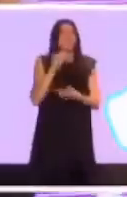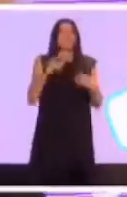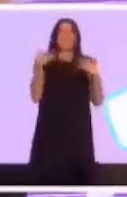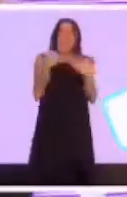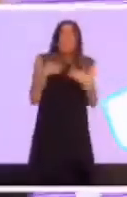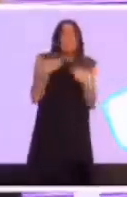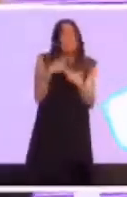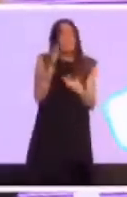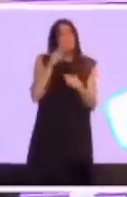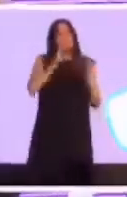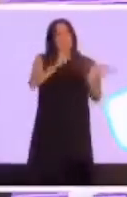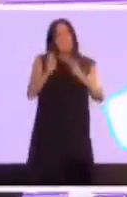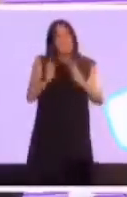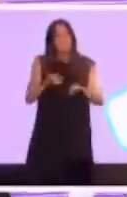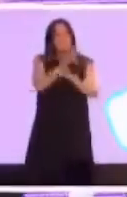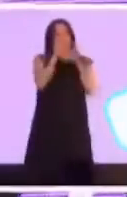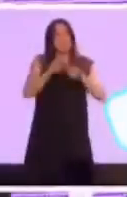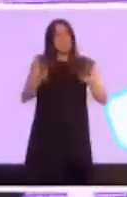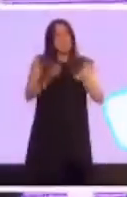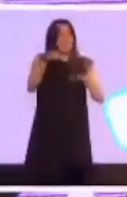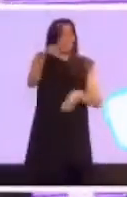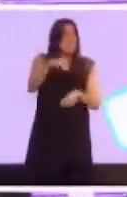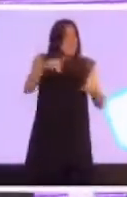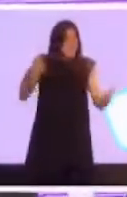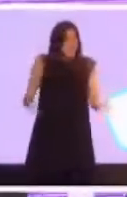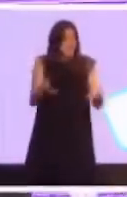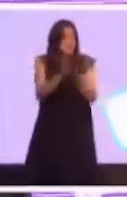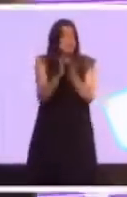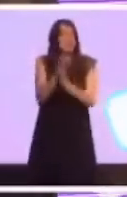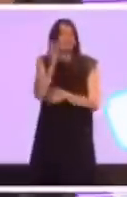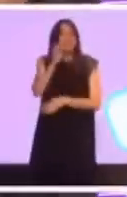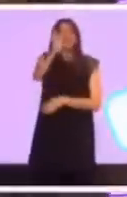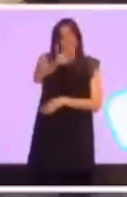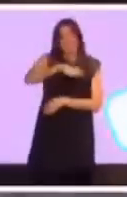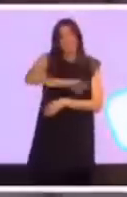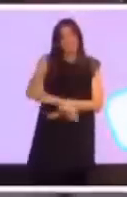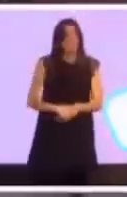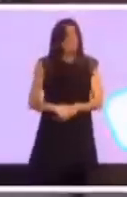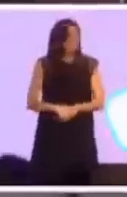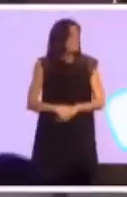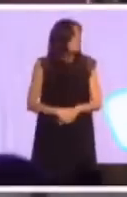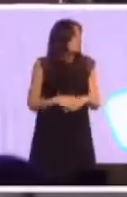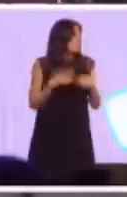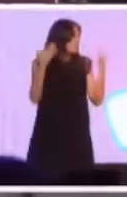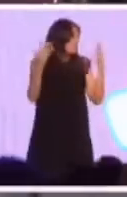feliz 8 de marzo y adelante compañeras que sí se puede